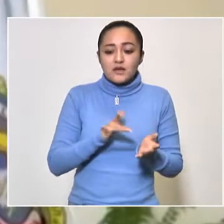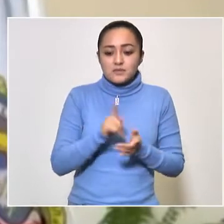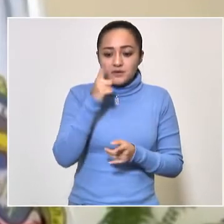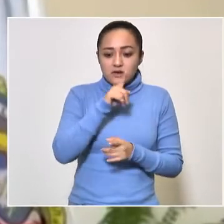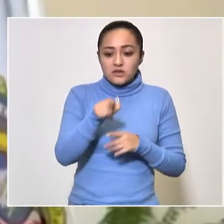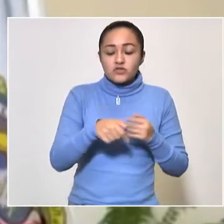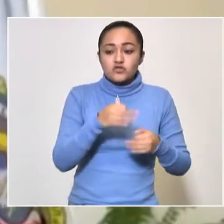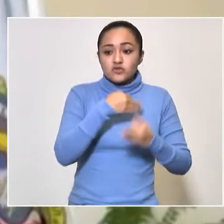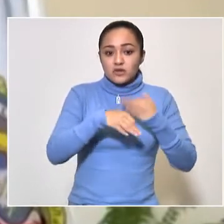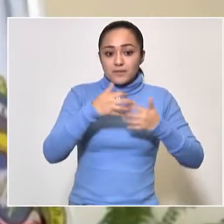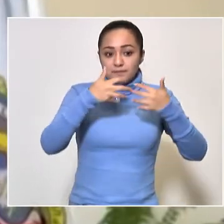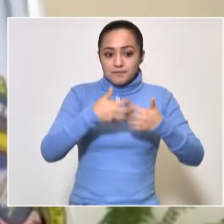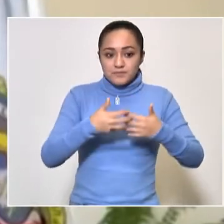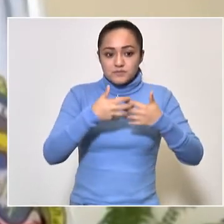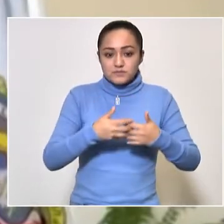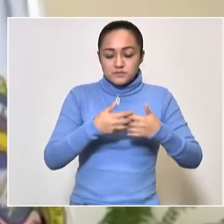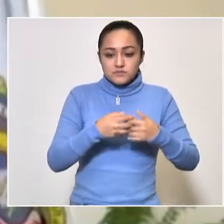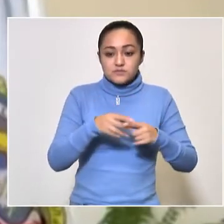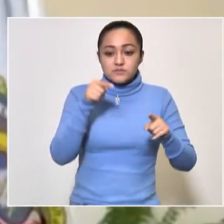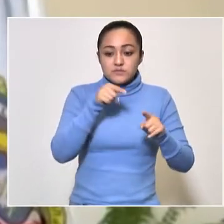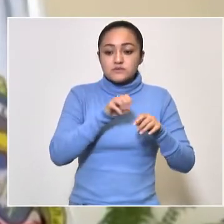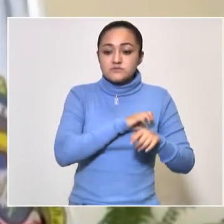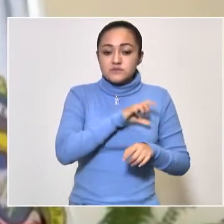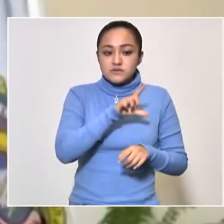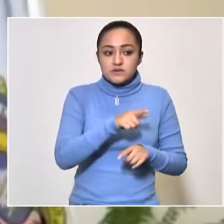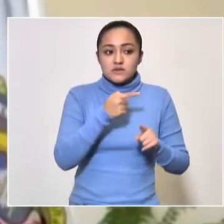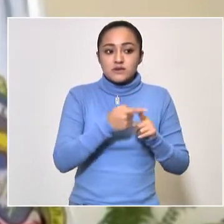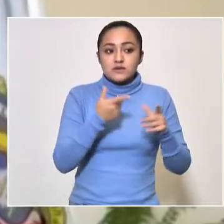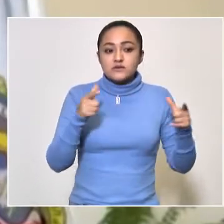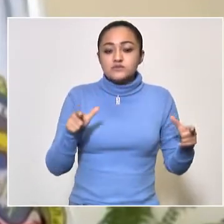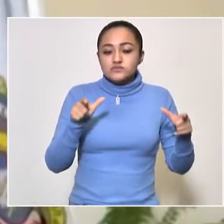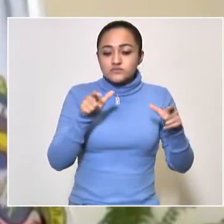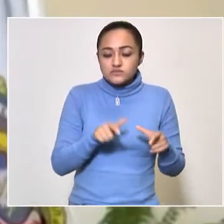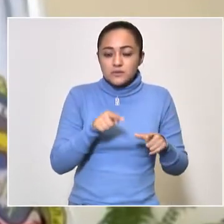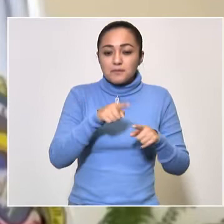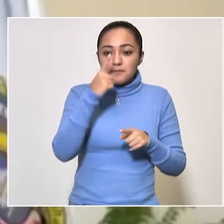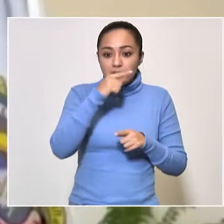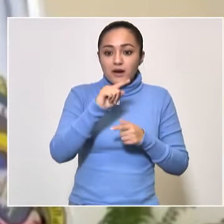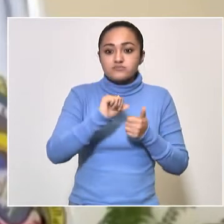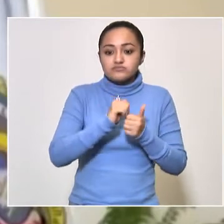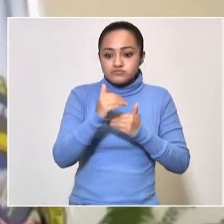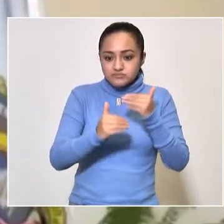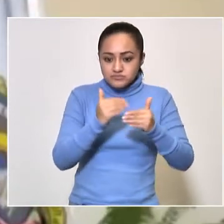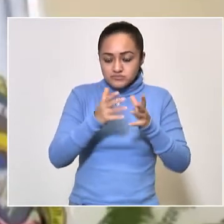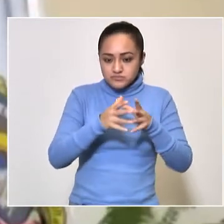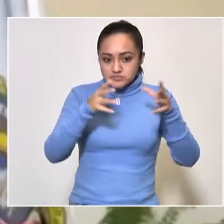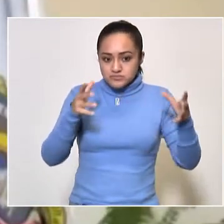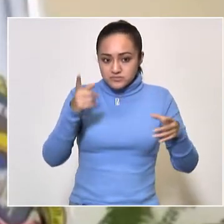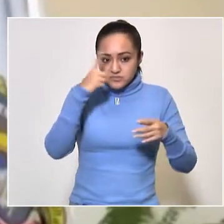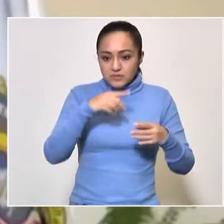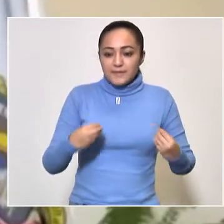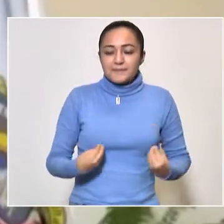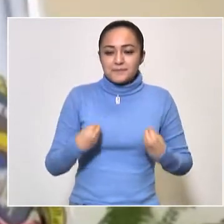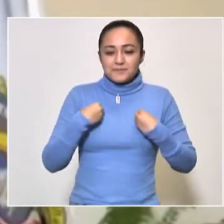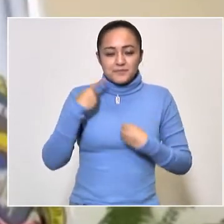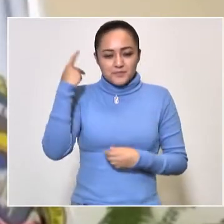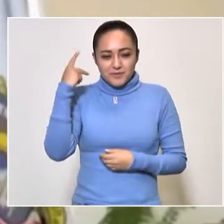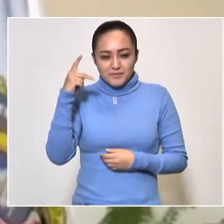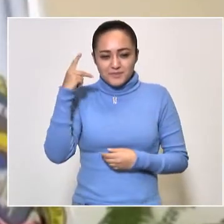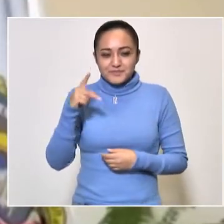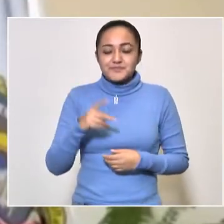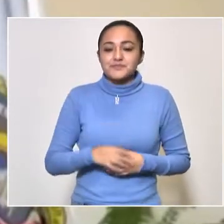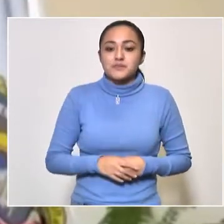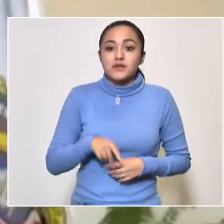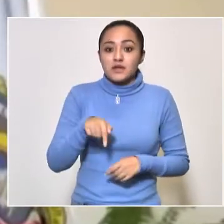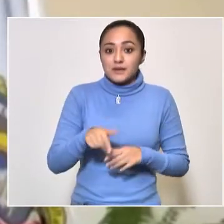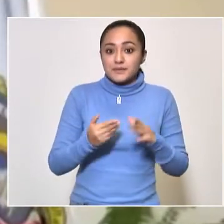las empresas, especialmente a las MIPYMES en su reactivación económica para que reviva Puebla. Esta